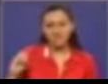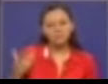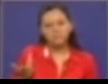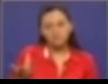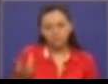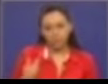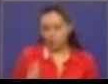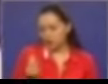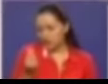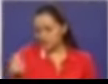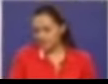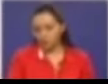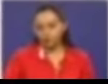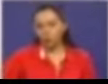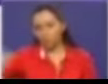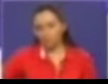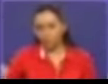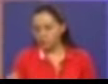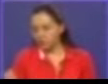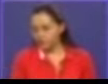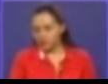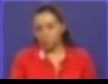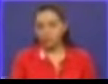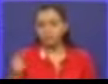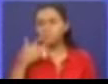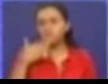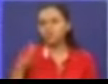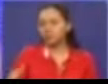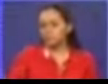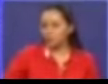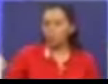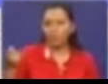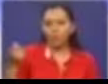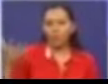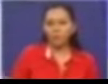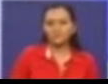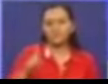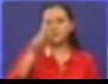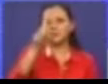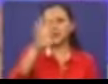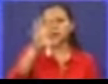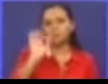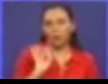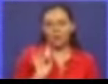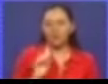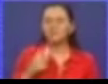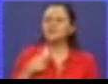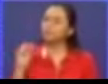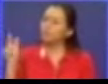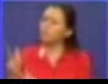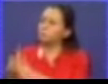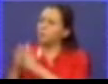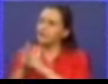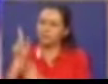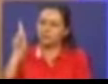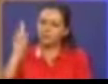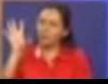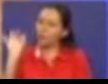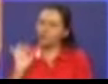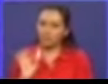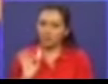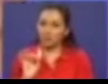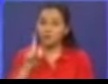en inversión, pero además la planta costaba 150, le tuvo que prestar 50 al banco.